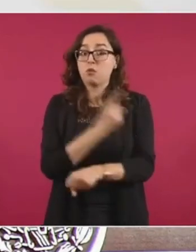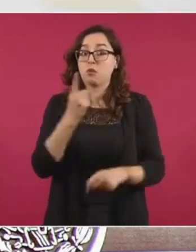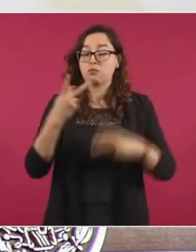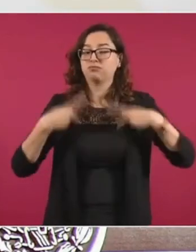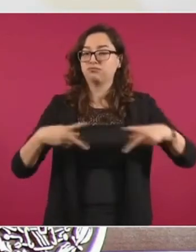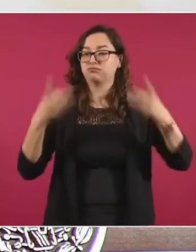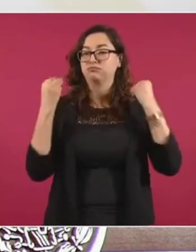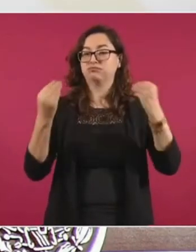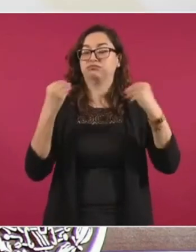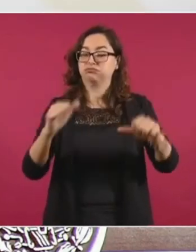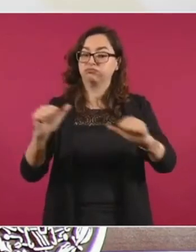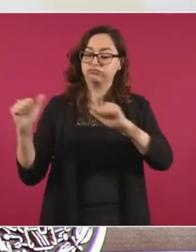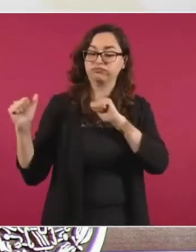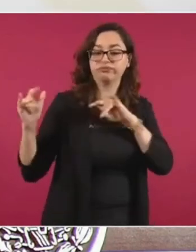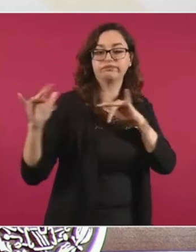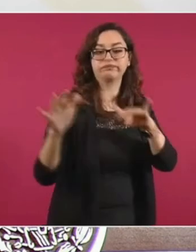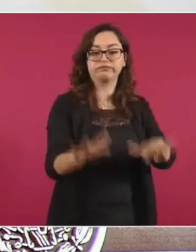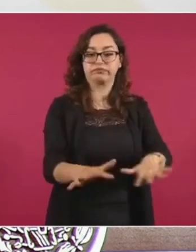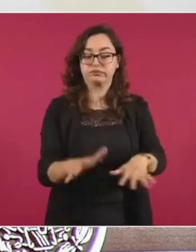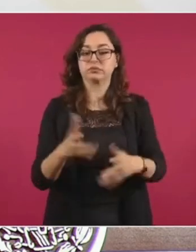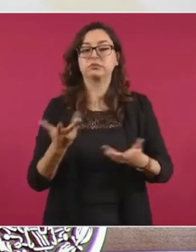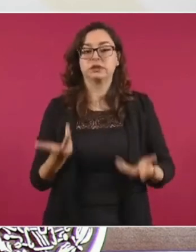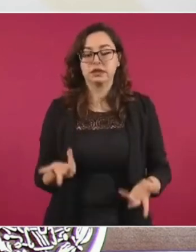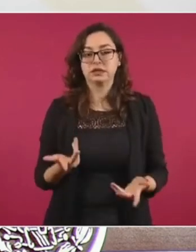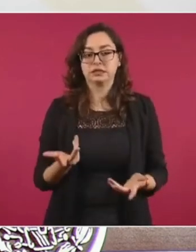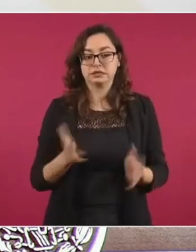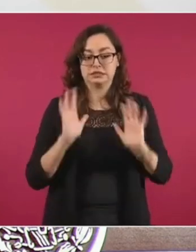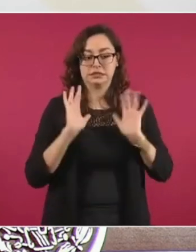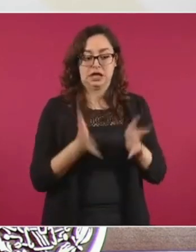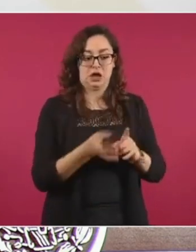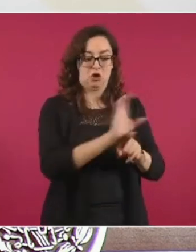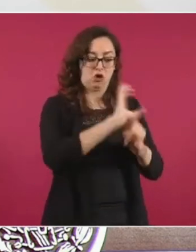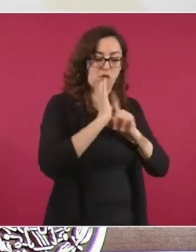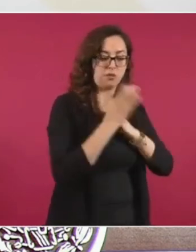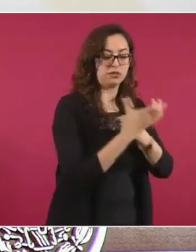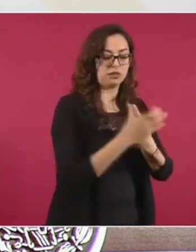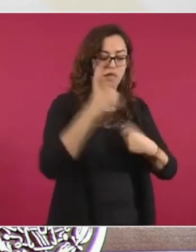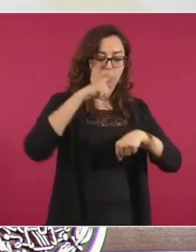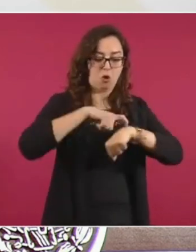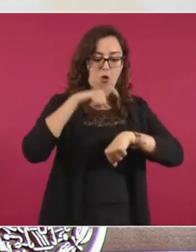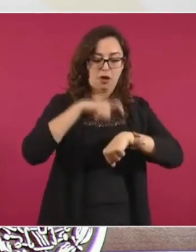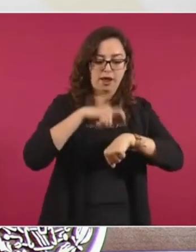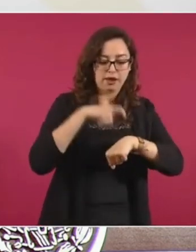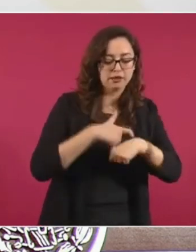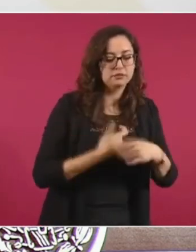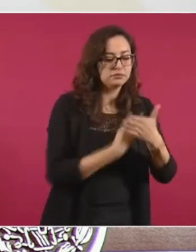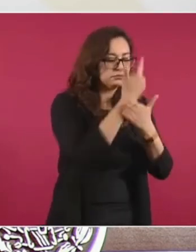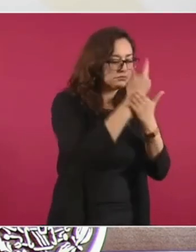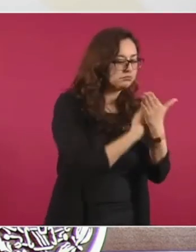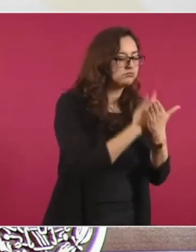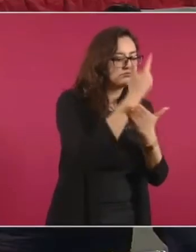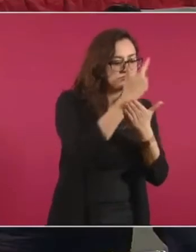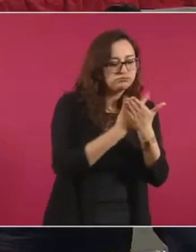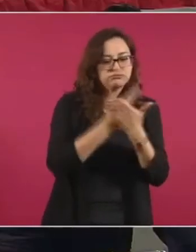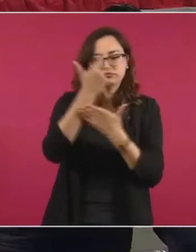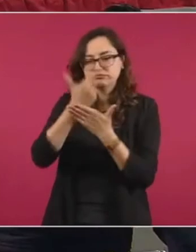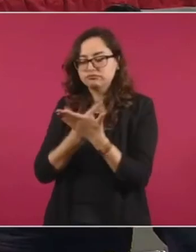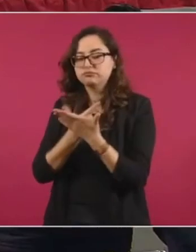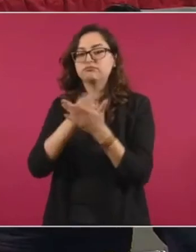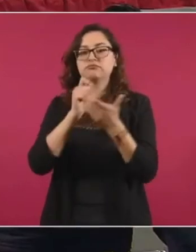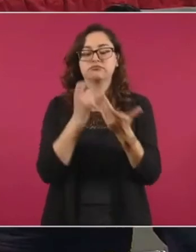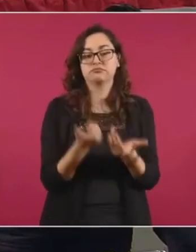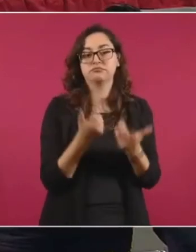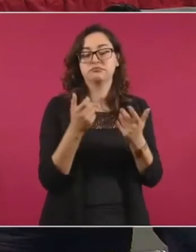aéreas, el Comité de Horarios del Aeropuerto Internacional, con la participación de las líneas